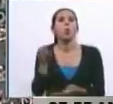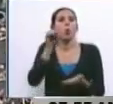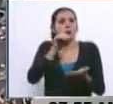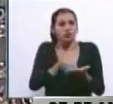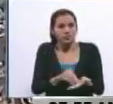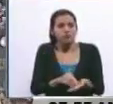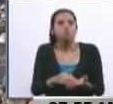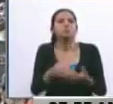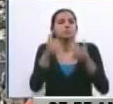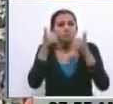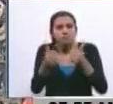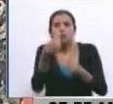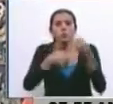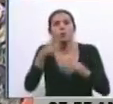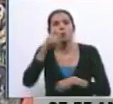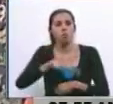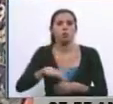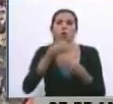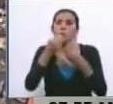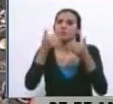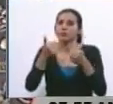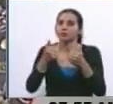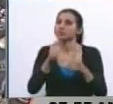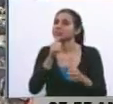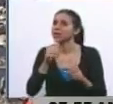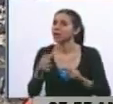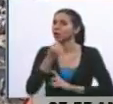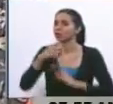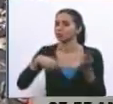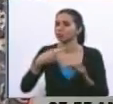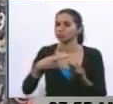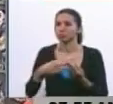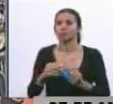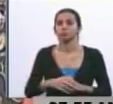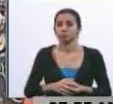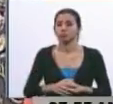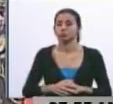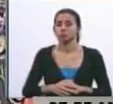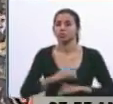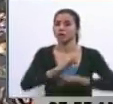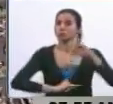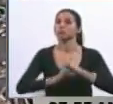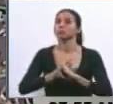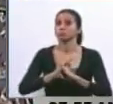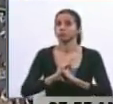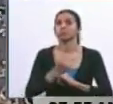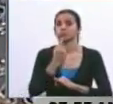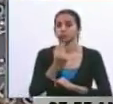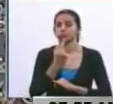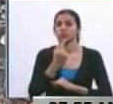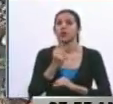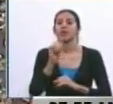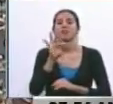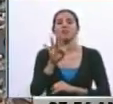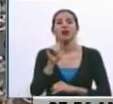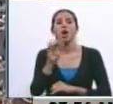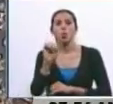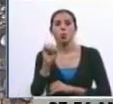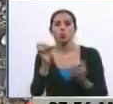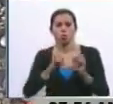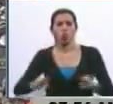pueblo. Eso fue un logro de la revolución, reconocido consecutivamente por la FAO. Y por